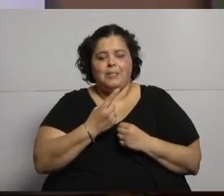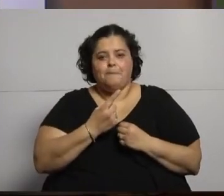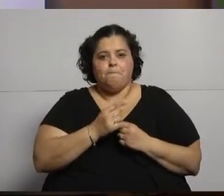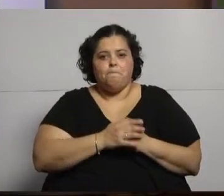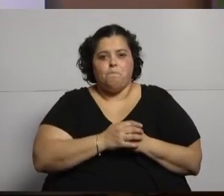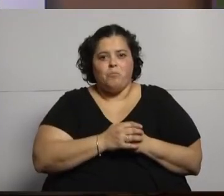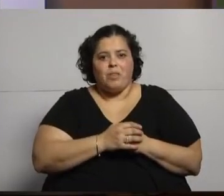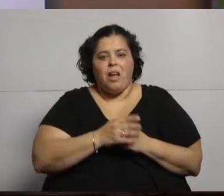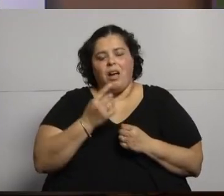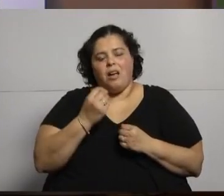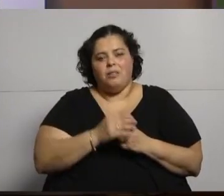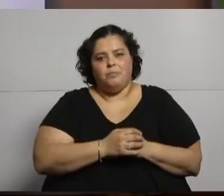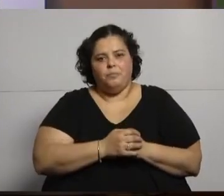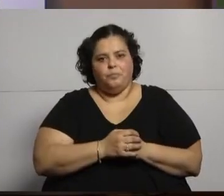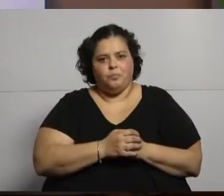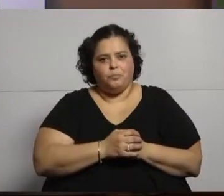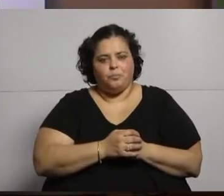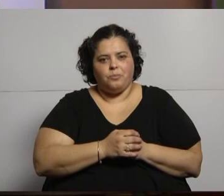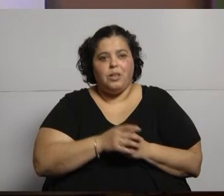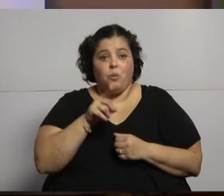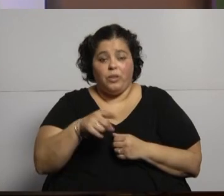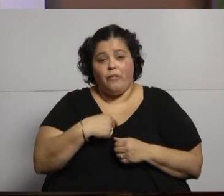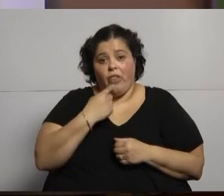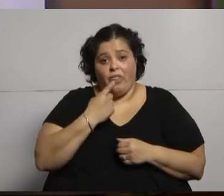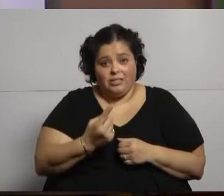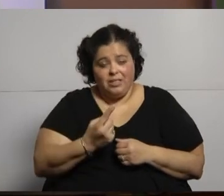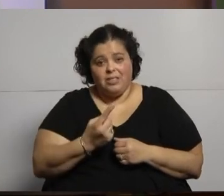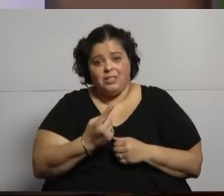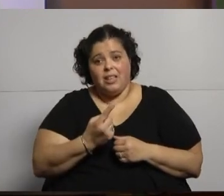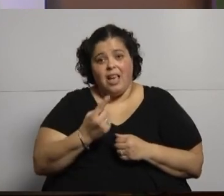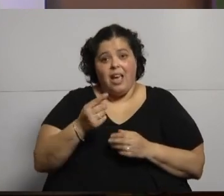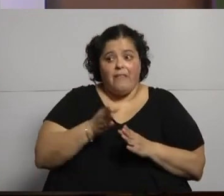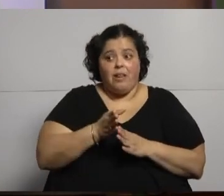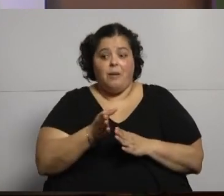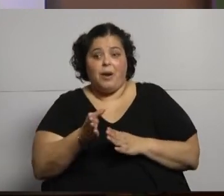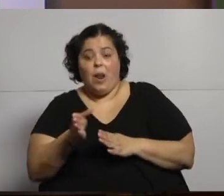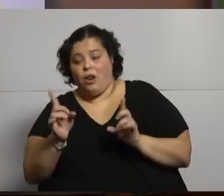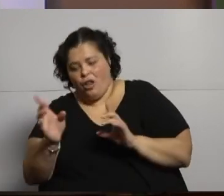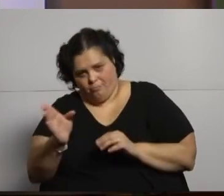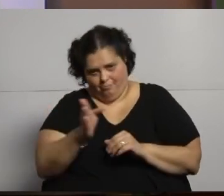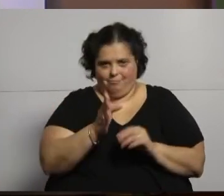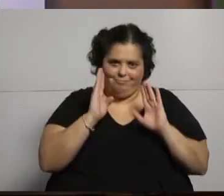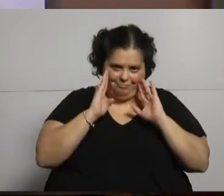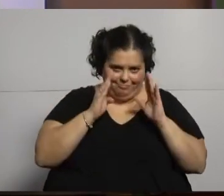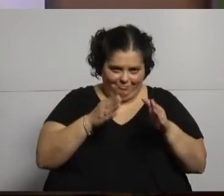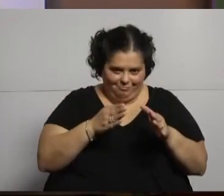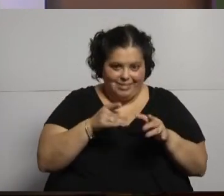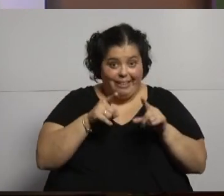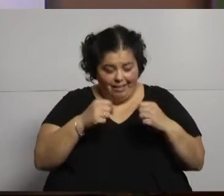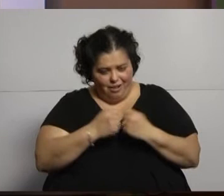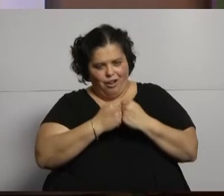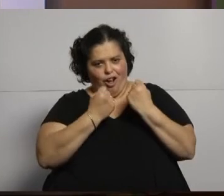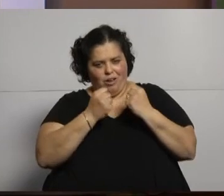vamos para un lado y nos tenemos que a veces concentrar, y estos golpes de pandemia